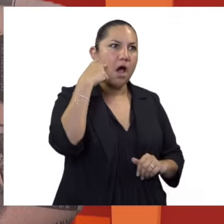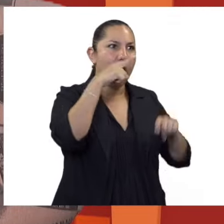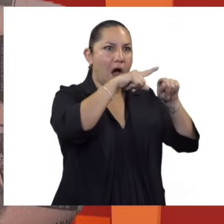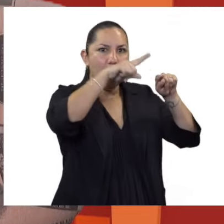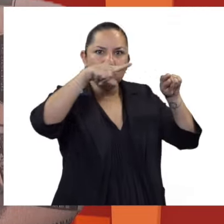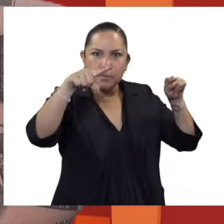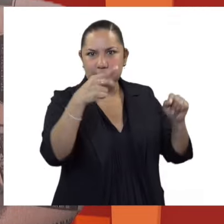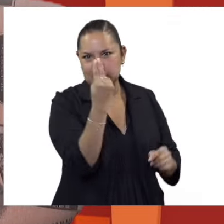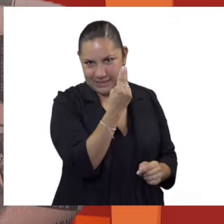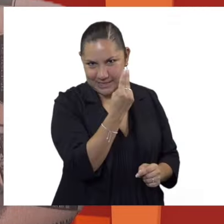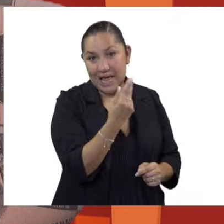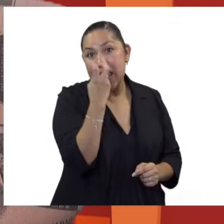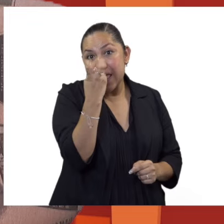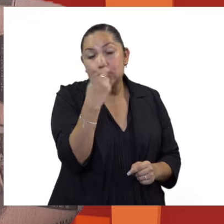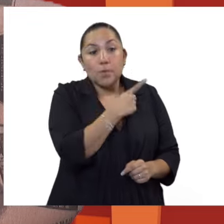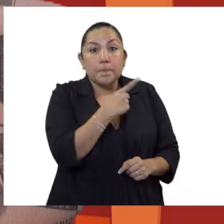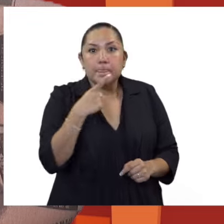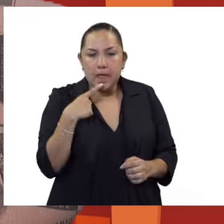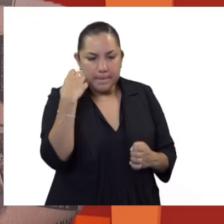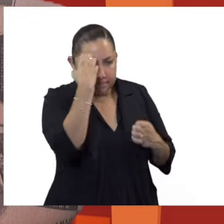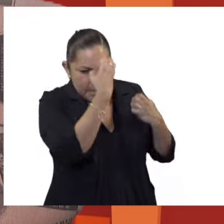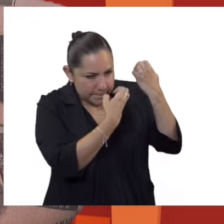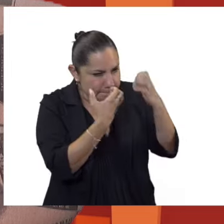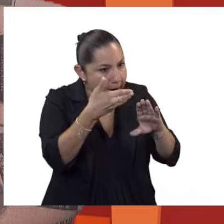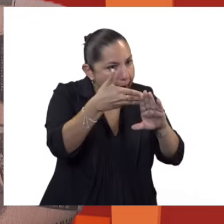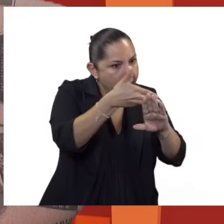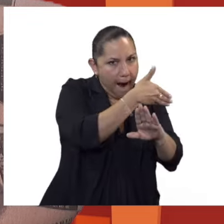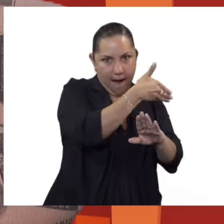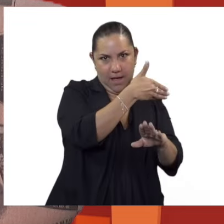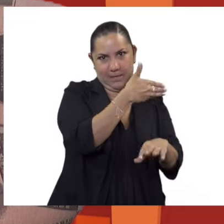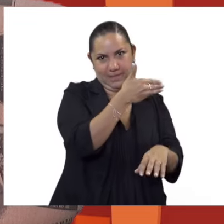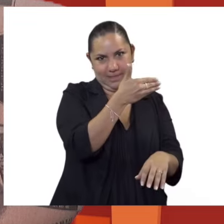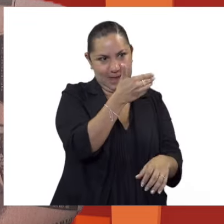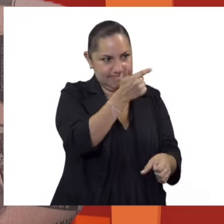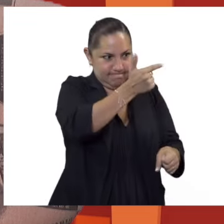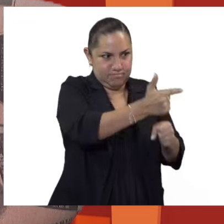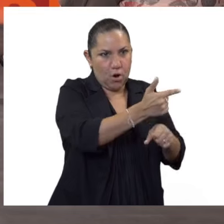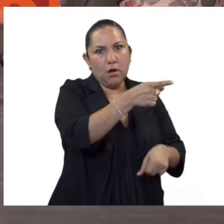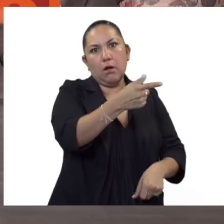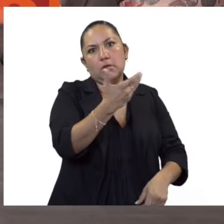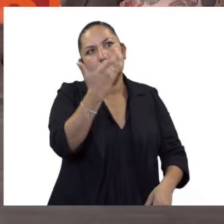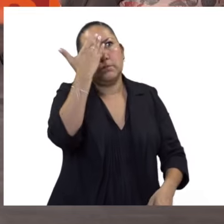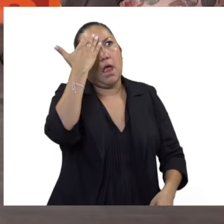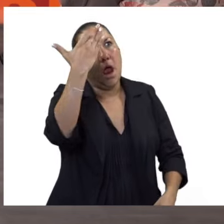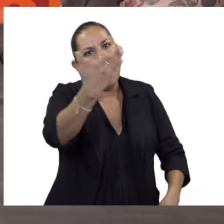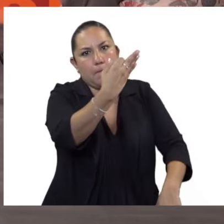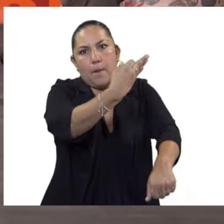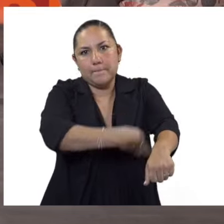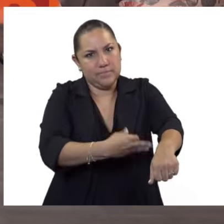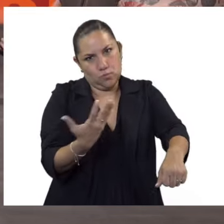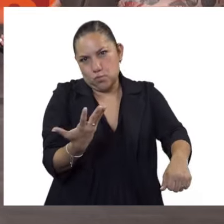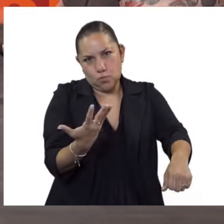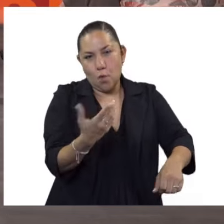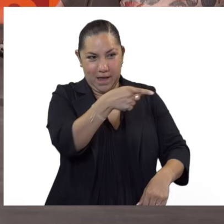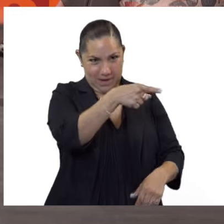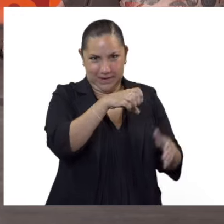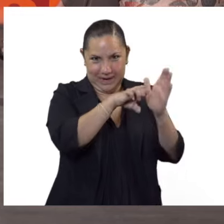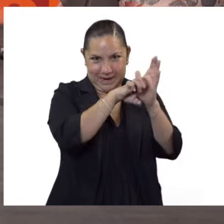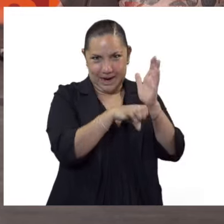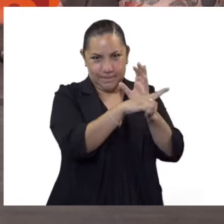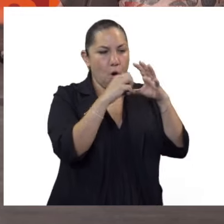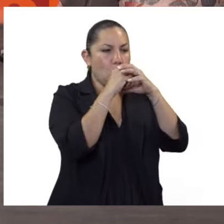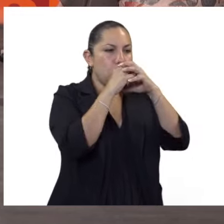diagnóstico temprano esto que estamos hablando por qué Porque y para que no tengo que hacer estas pruebas de andar explotando globos